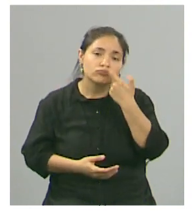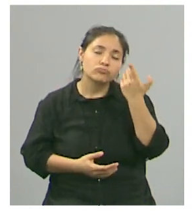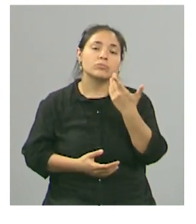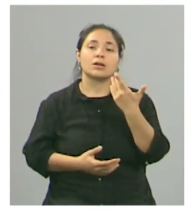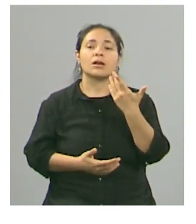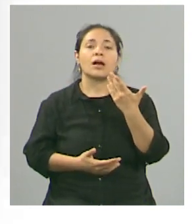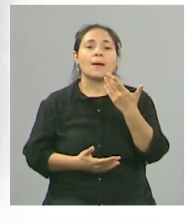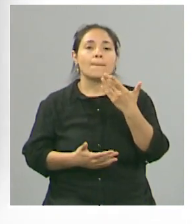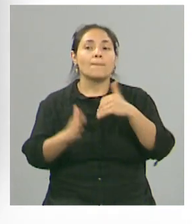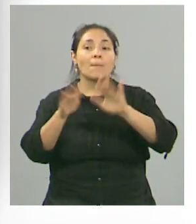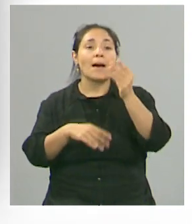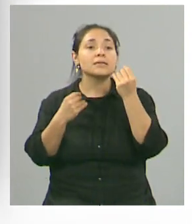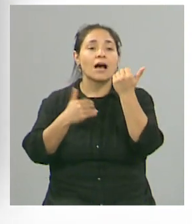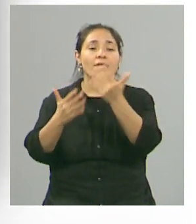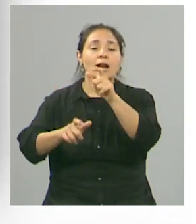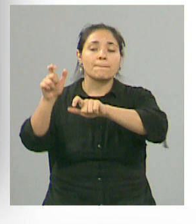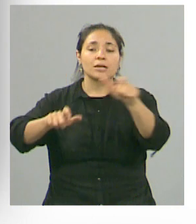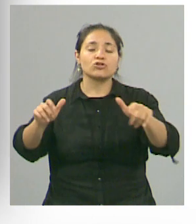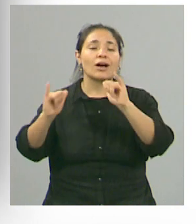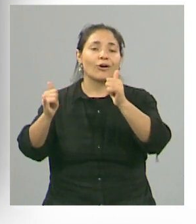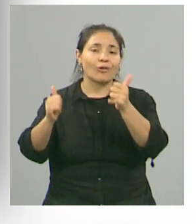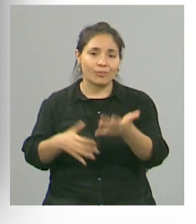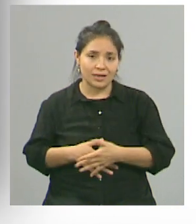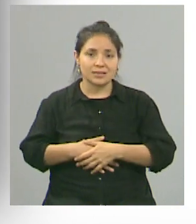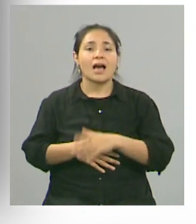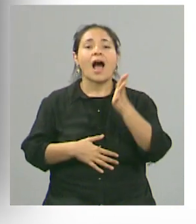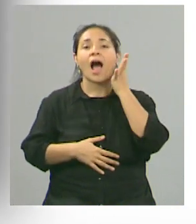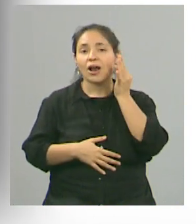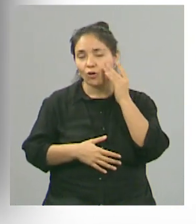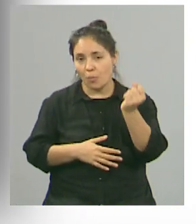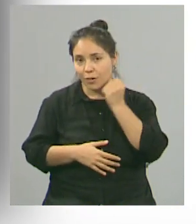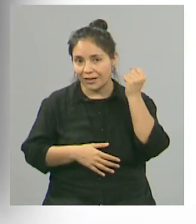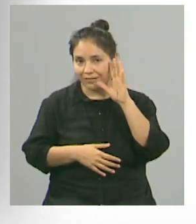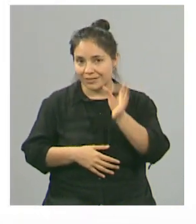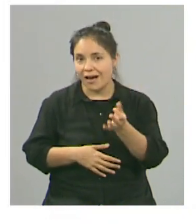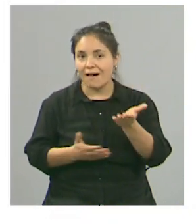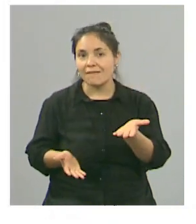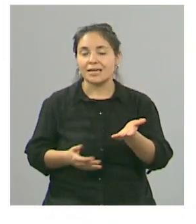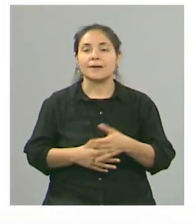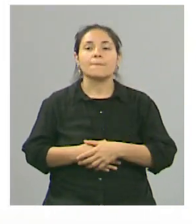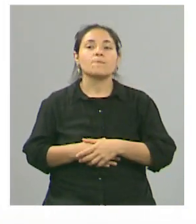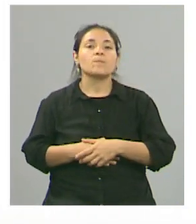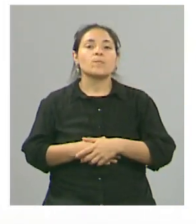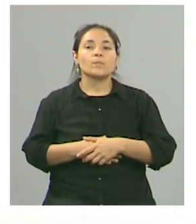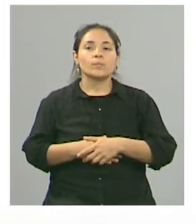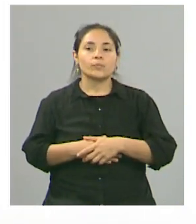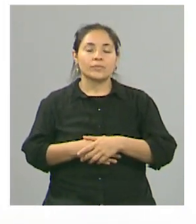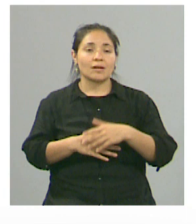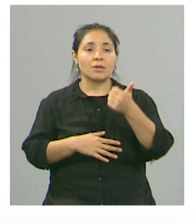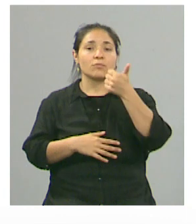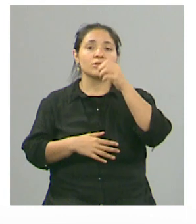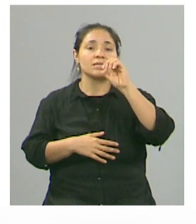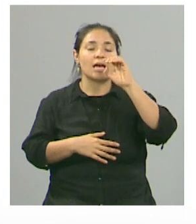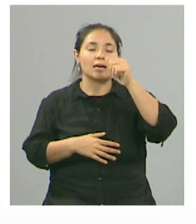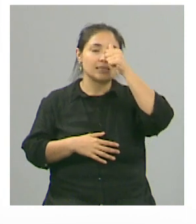para la población joven. Hay un dato que es muy interesante, que es que más del